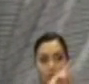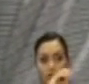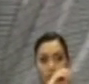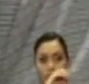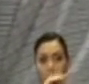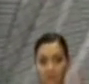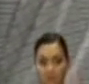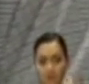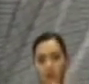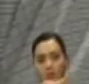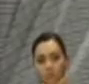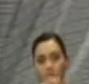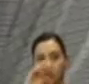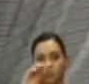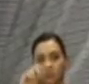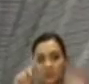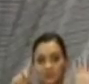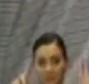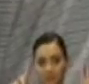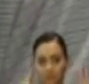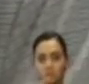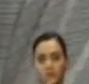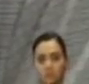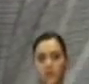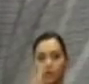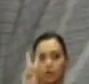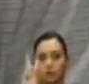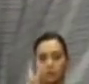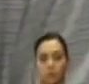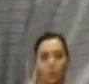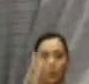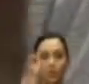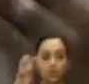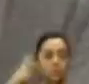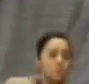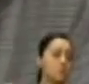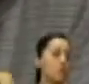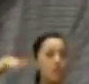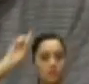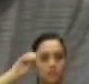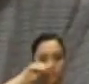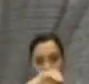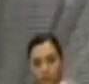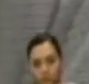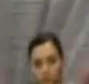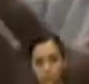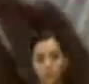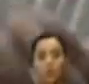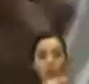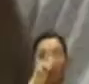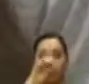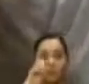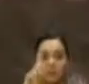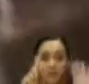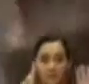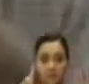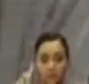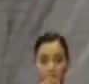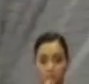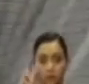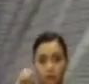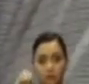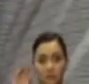reservas internacionales eran de 1.400 millones de dólares y desde 2006 al 2015 había